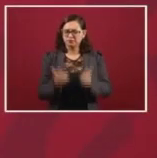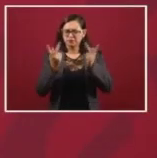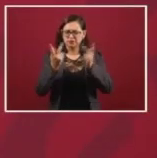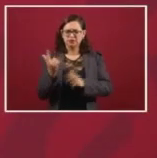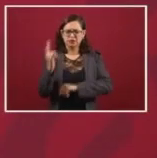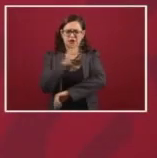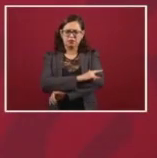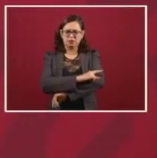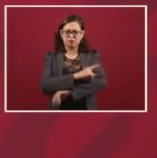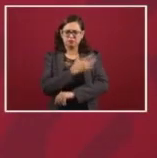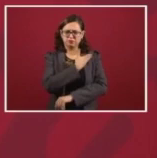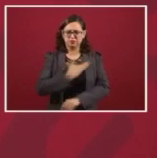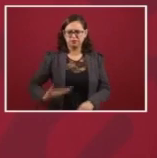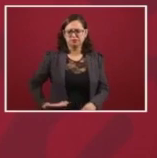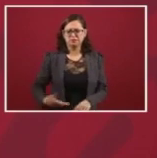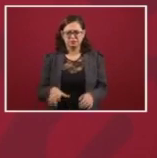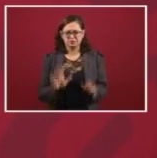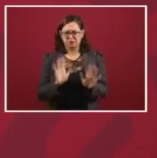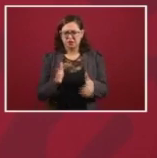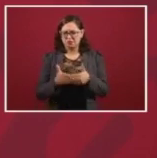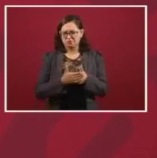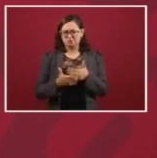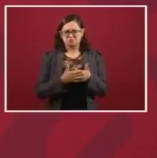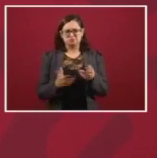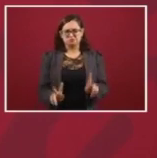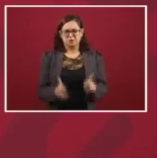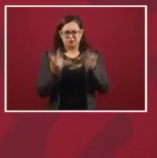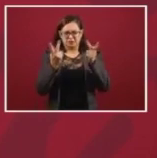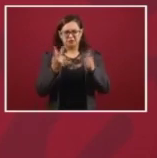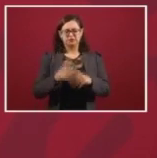como se ha dicho,